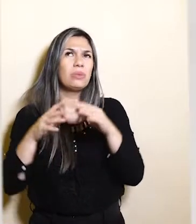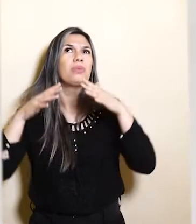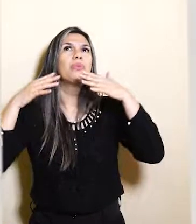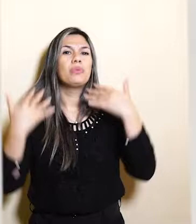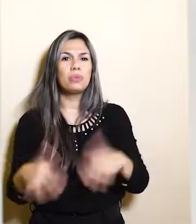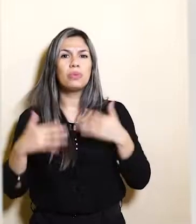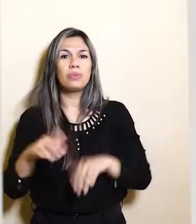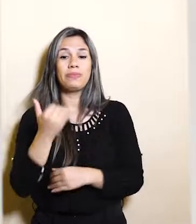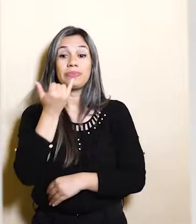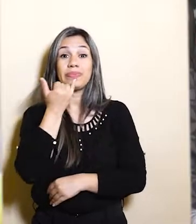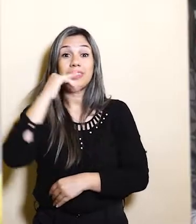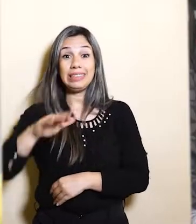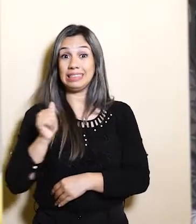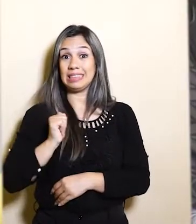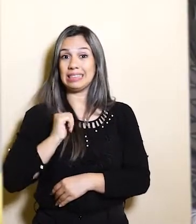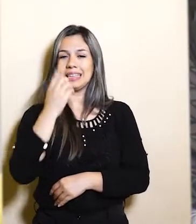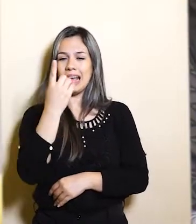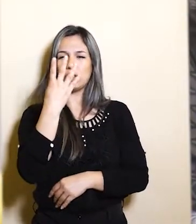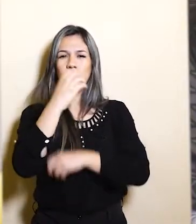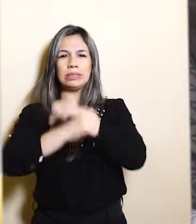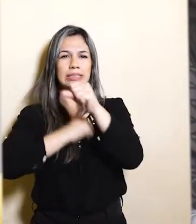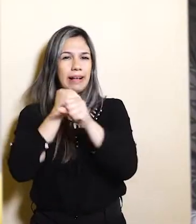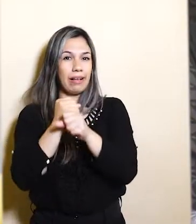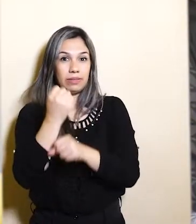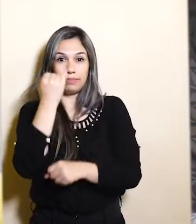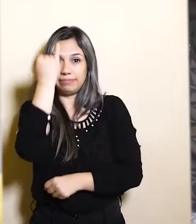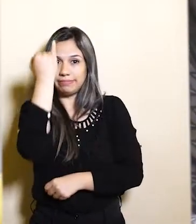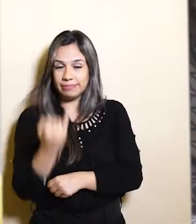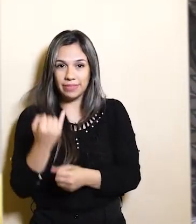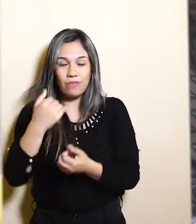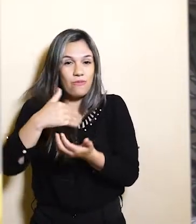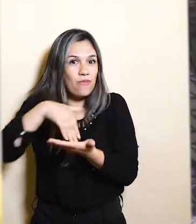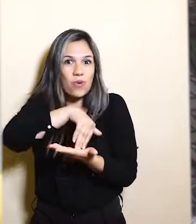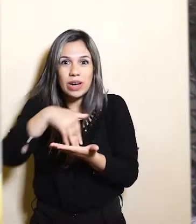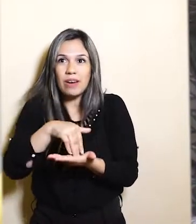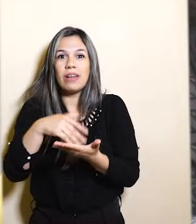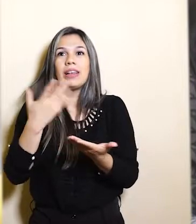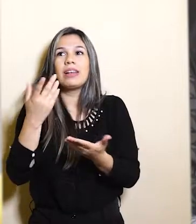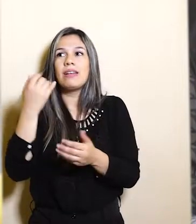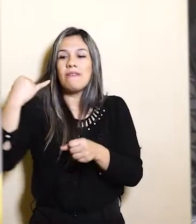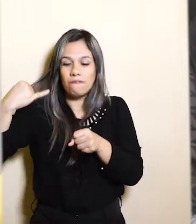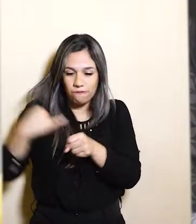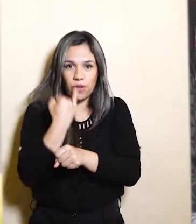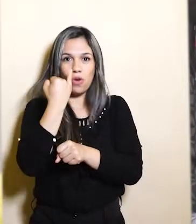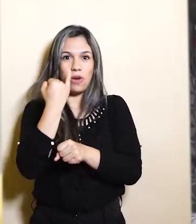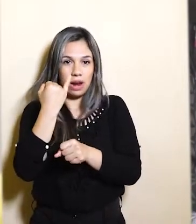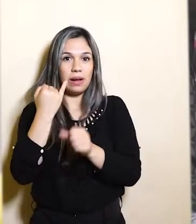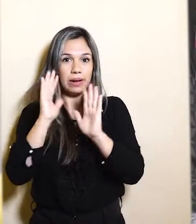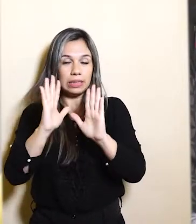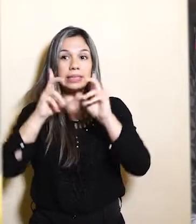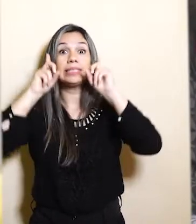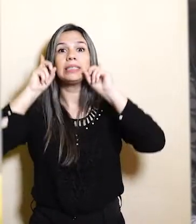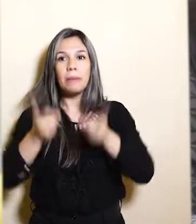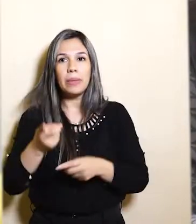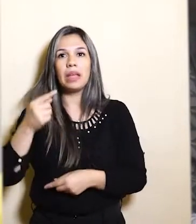niña menor de 14 años, con la vulnerabilidad que supone haber sobrevivido la violencia sexual y además tener